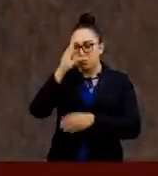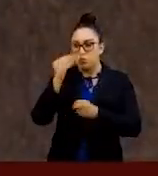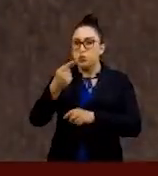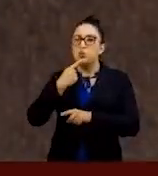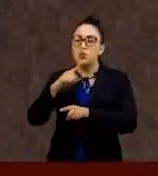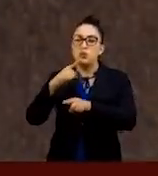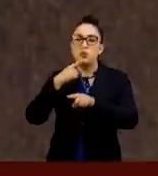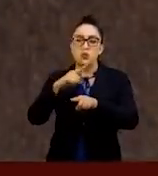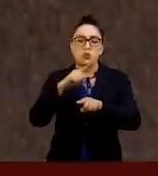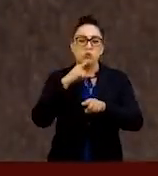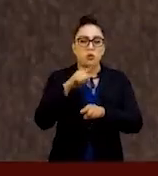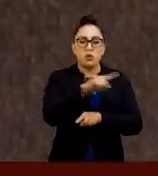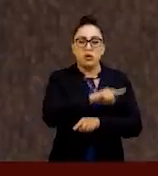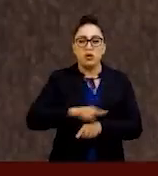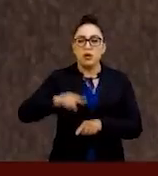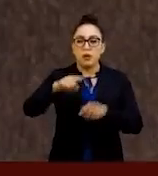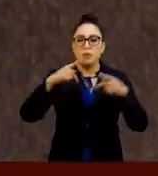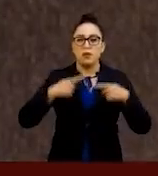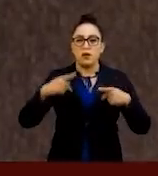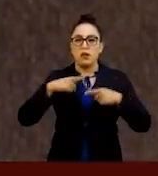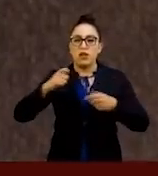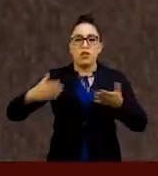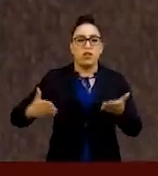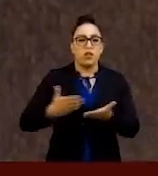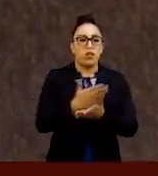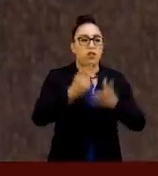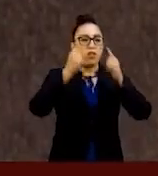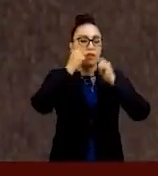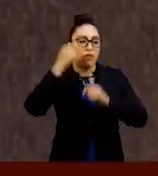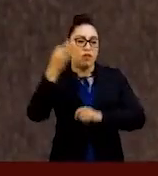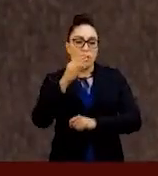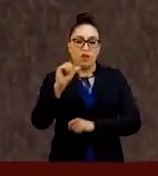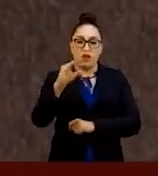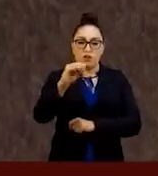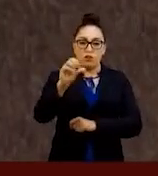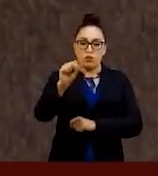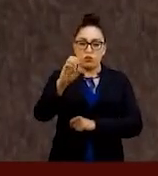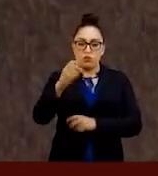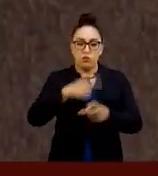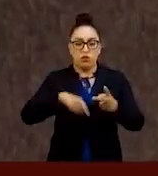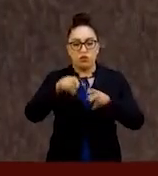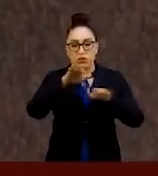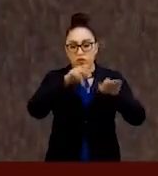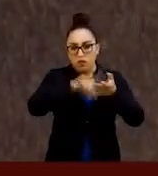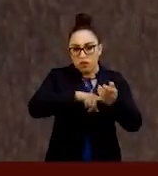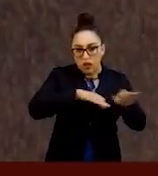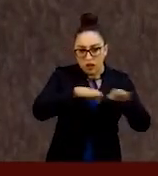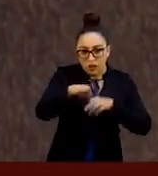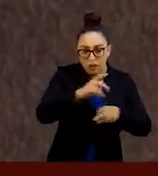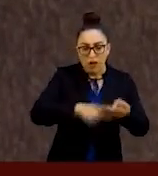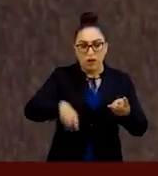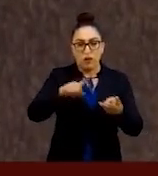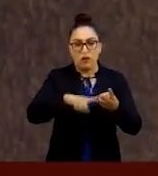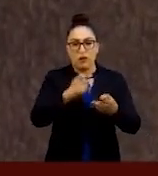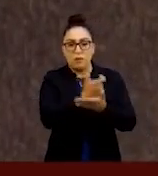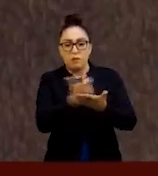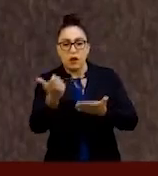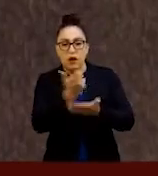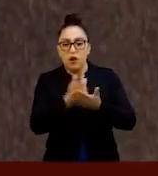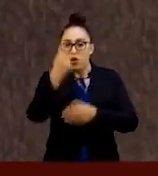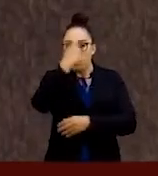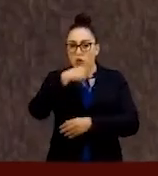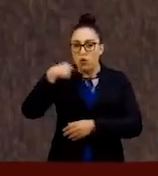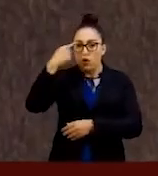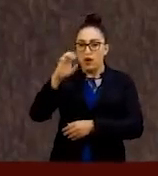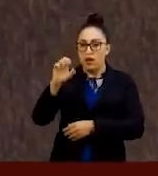y de quejas por acoso sexual, por acoso laboral, por pago de horas extras que